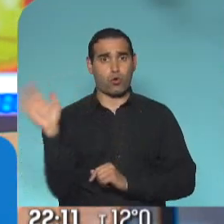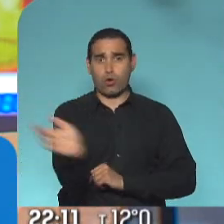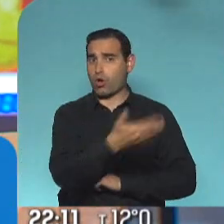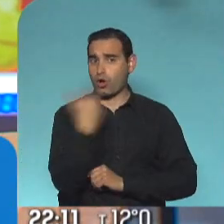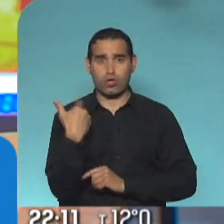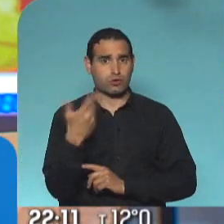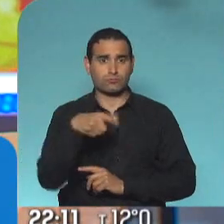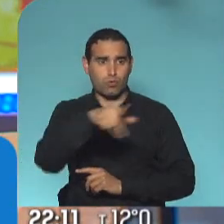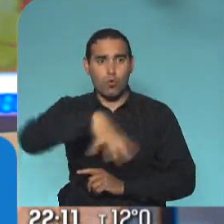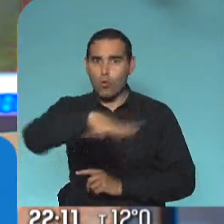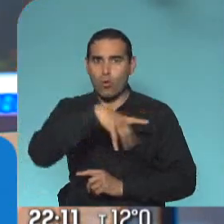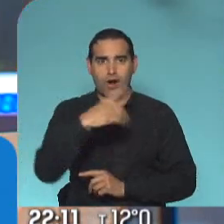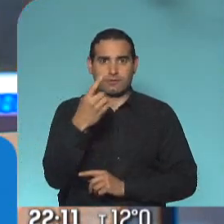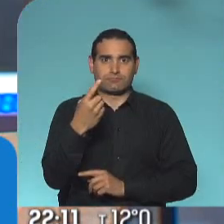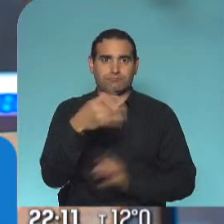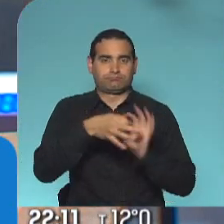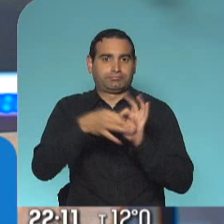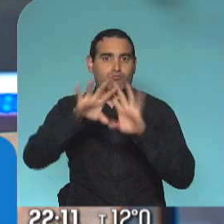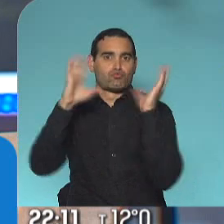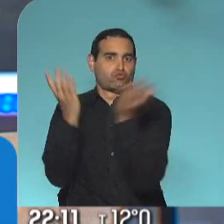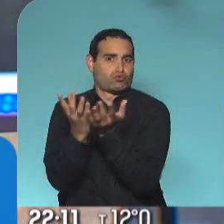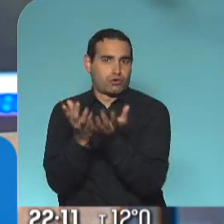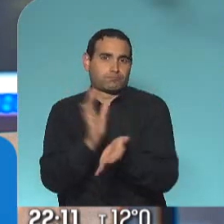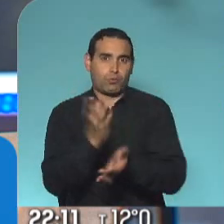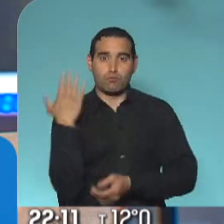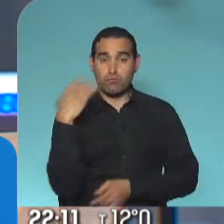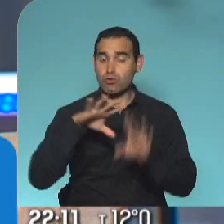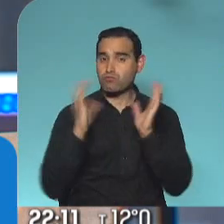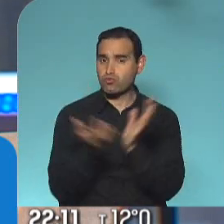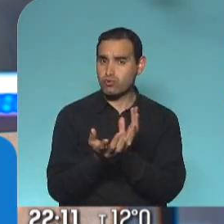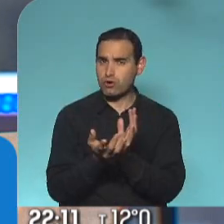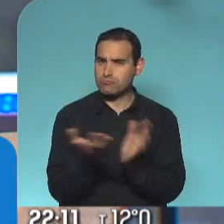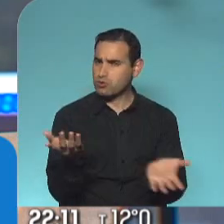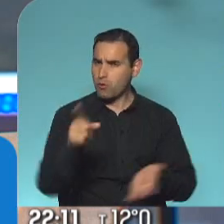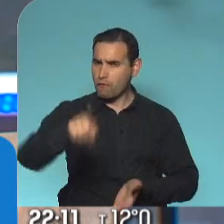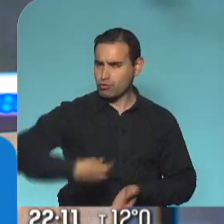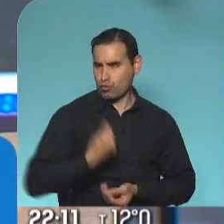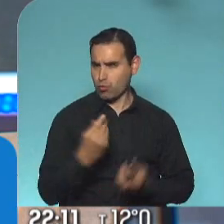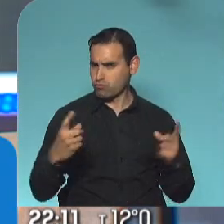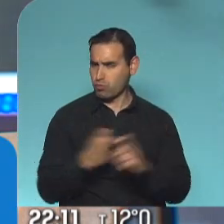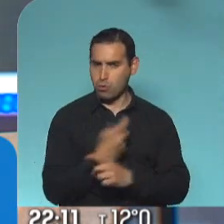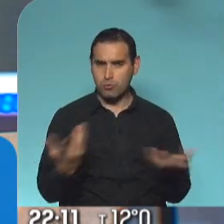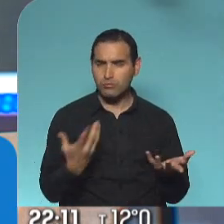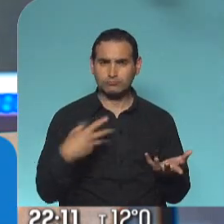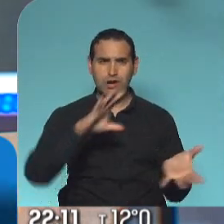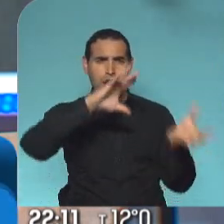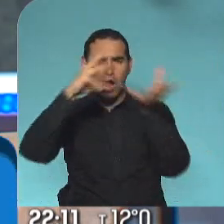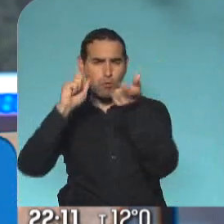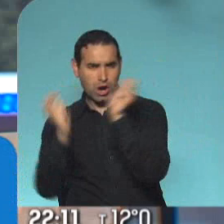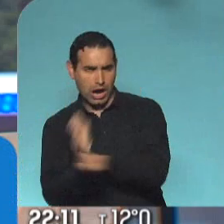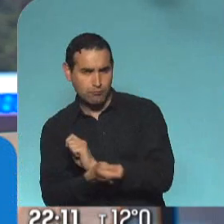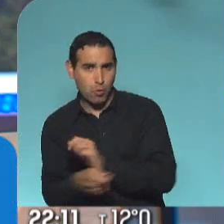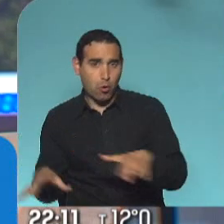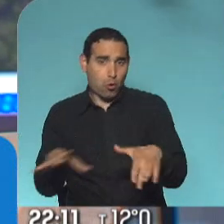bien ambiental del planeta, como un pulmón del planeta. Ahora, ¿cuáles son las causas de esto, José? ¿Cambio climático que coincide